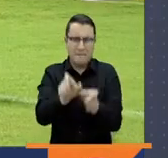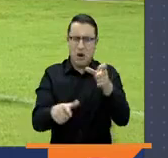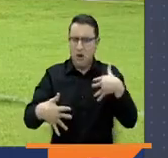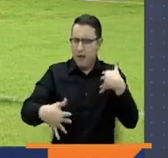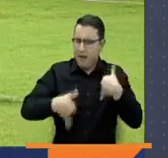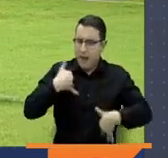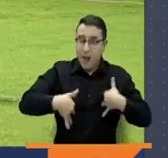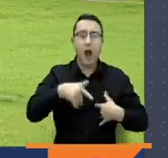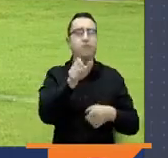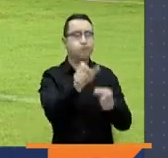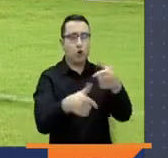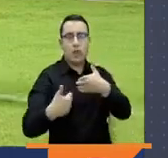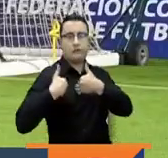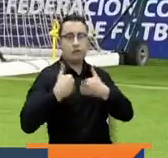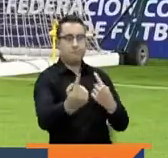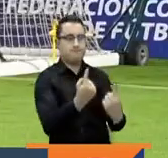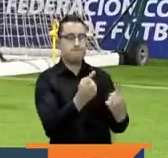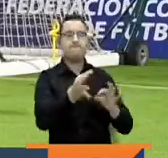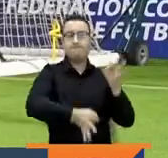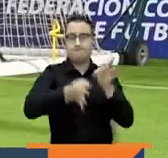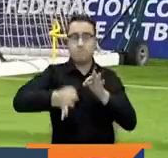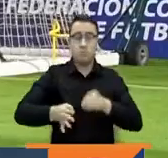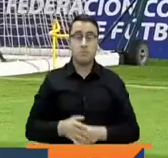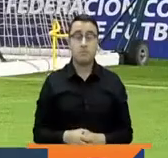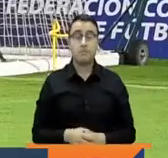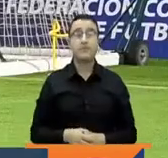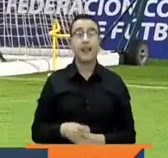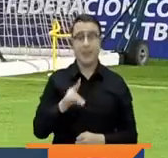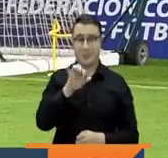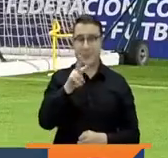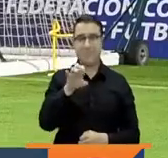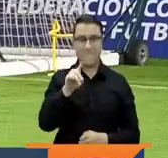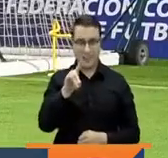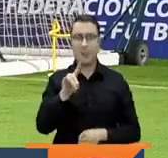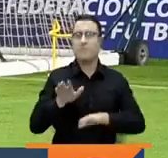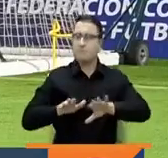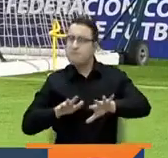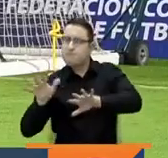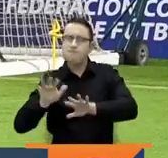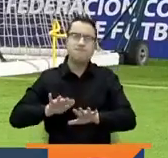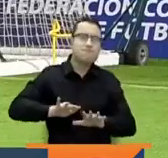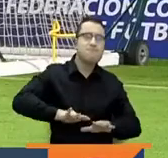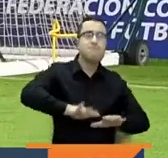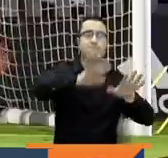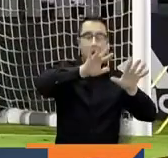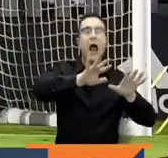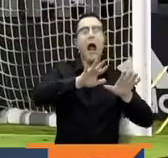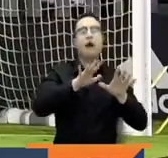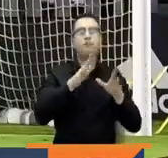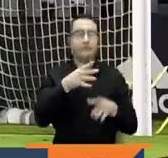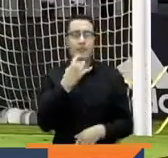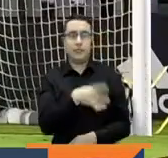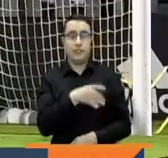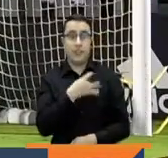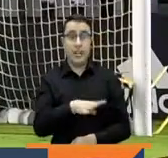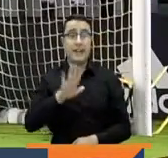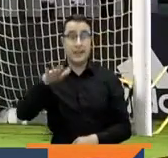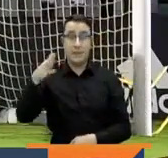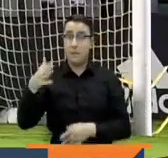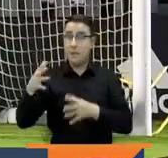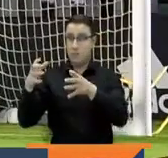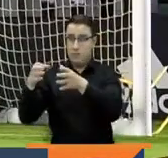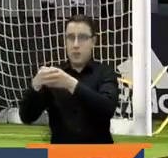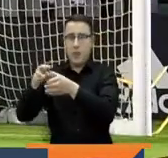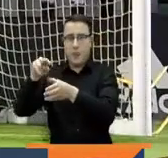En deportes, David Ospina será titular contra Chile. El Napoli le pondrá un avión privado para llevarlo de retorno a Europa.